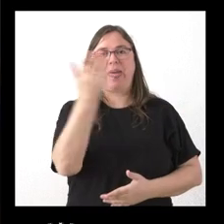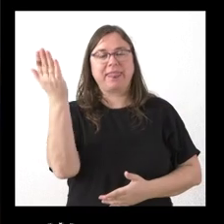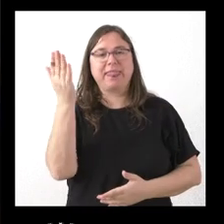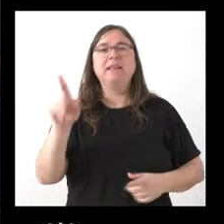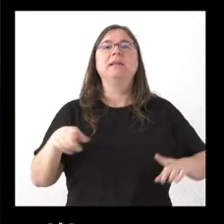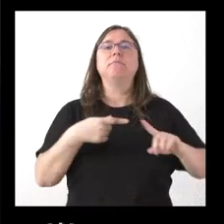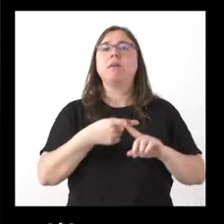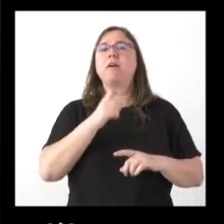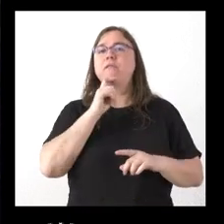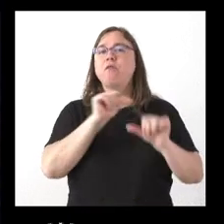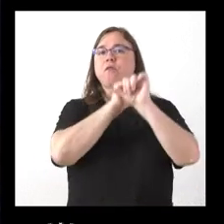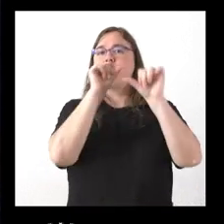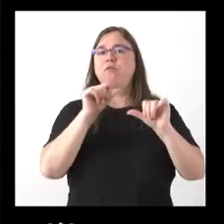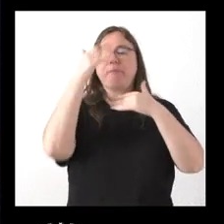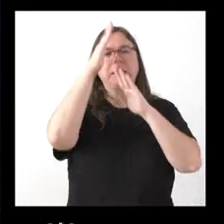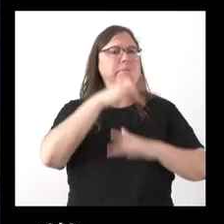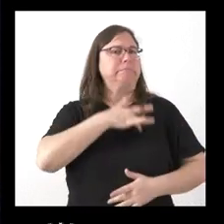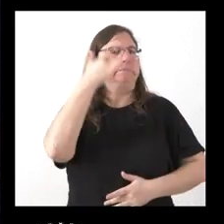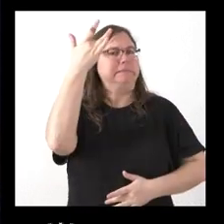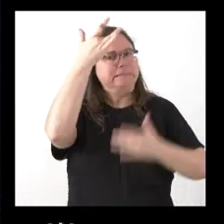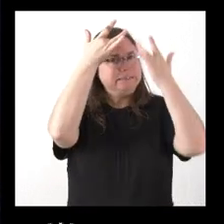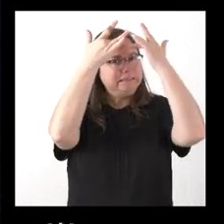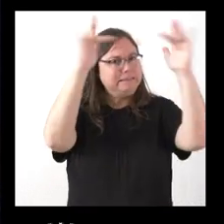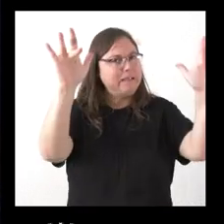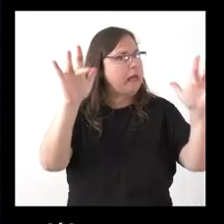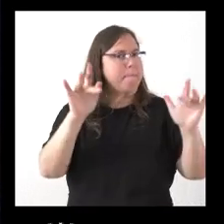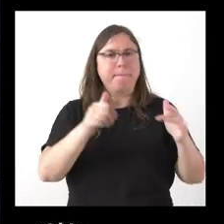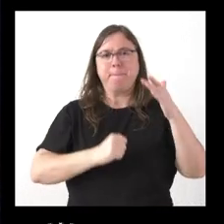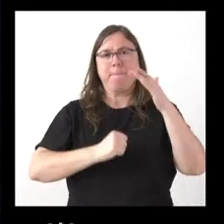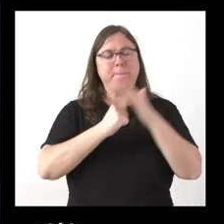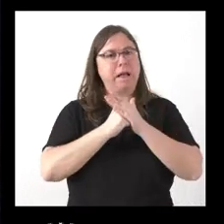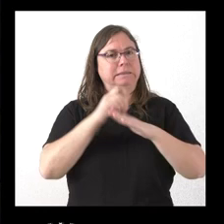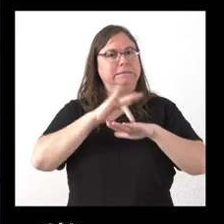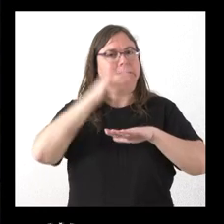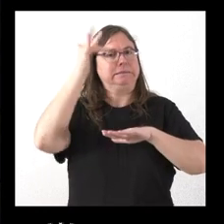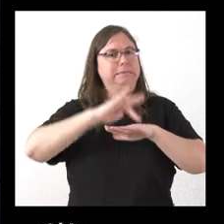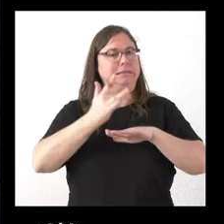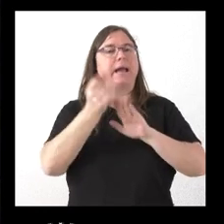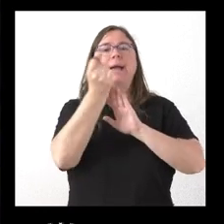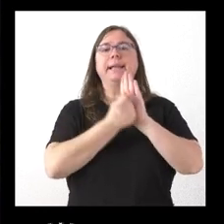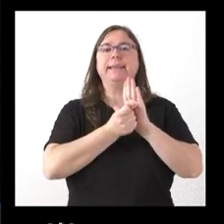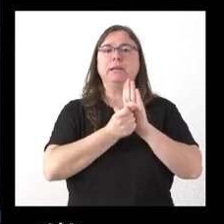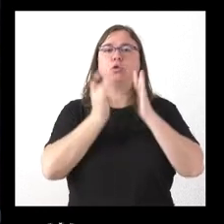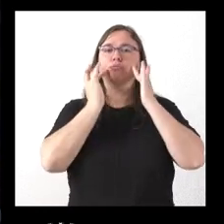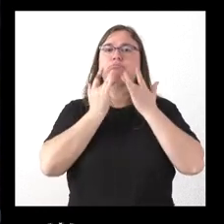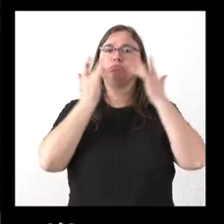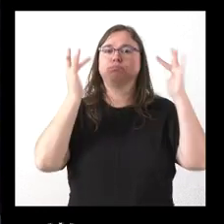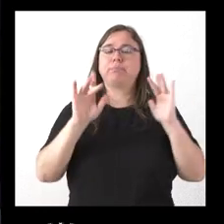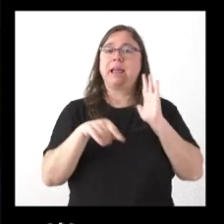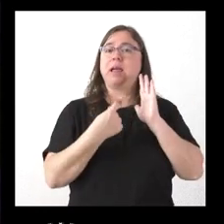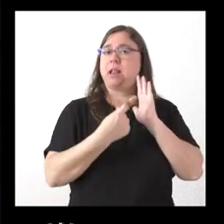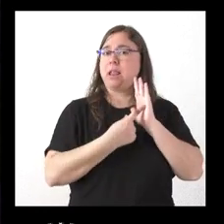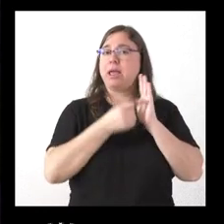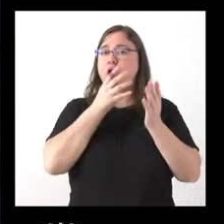atendemos desde la máxima sensibilidad sensibilidad que viene expresada a través de criterios objetivos por parte de la ley le voy a dar